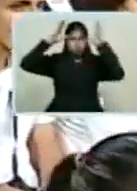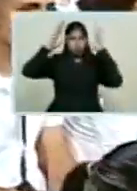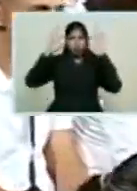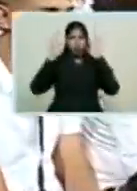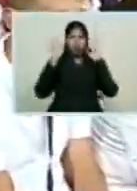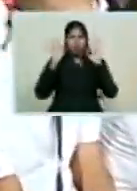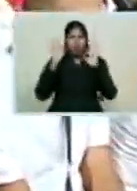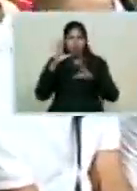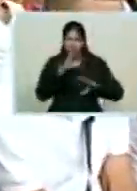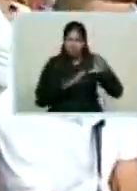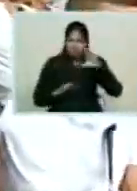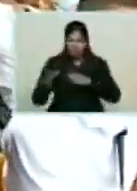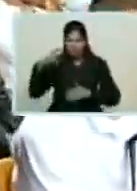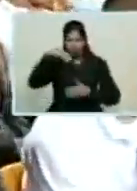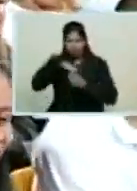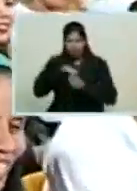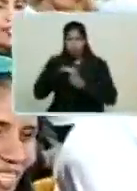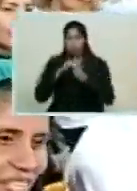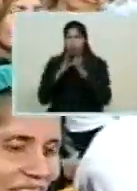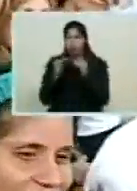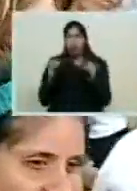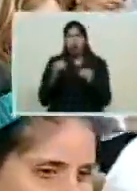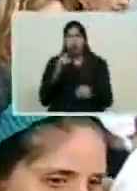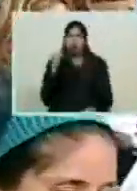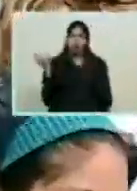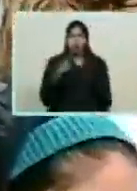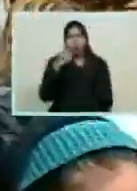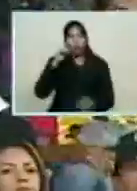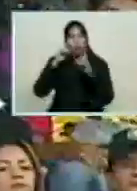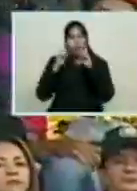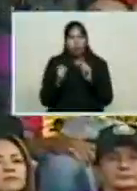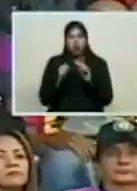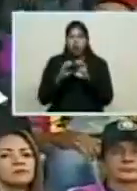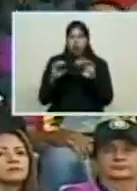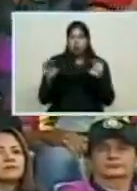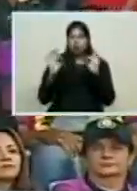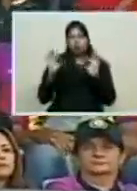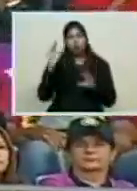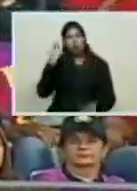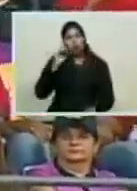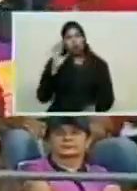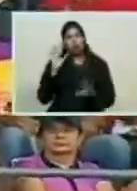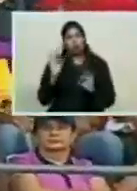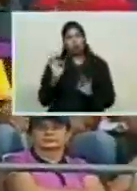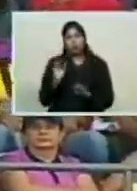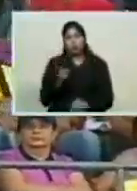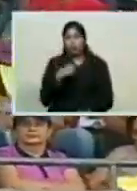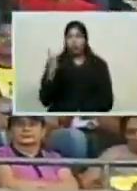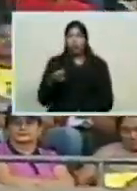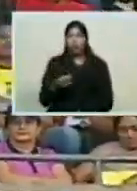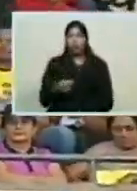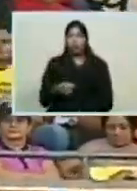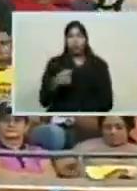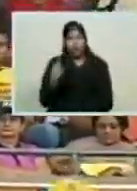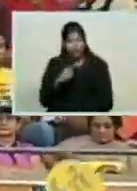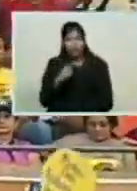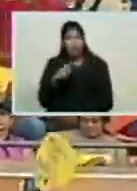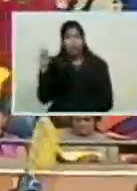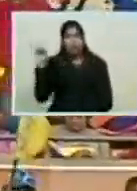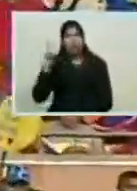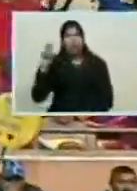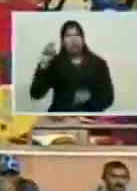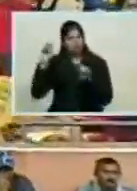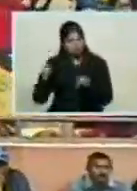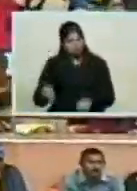los científicos, los educadores que necesita para su desarrollo. Esa es la base de la Venezuela potencia. ¿Habrá Venezuela potencia?